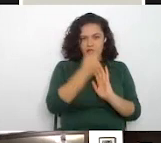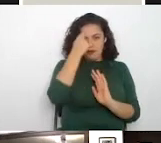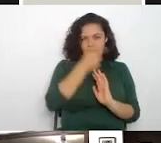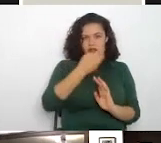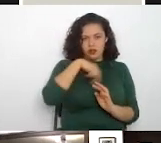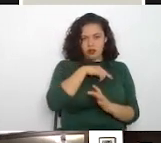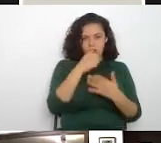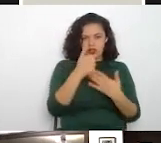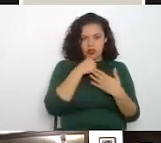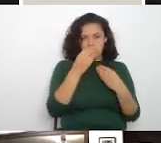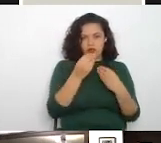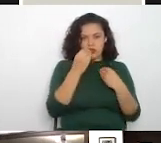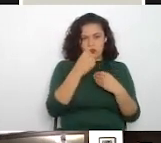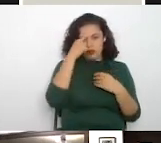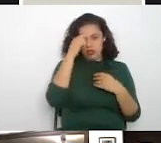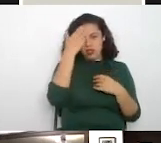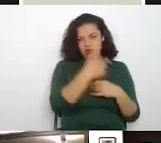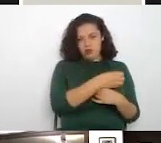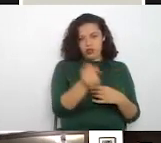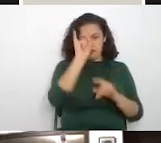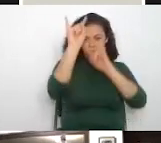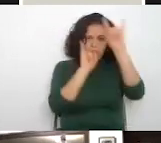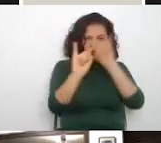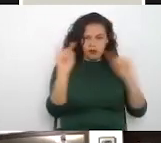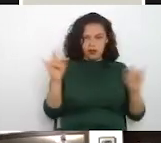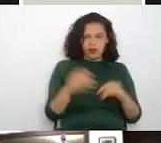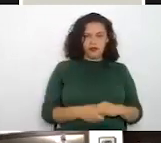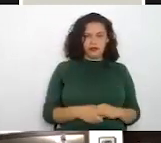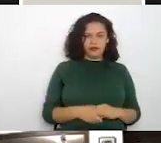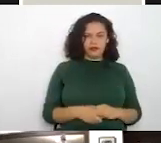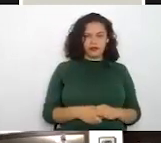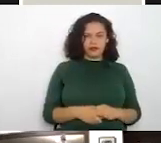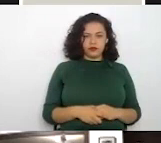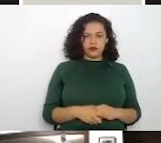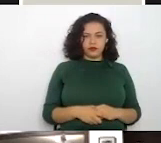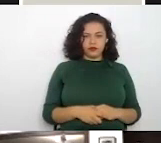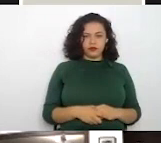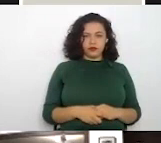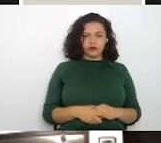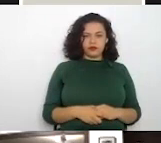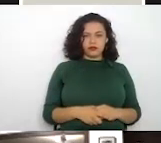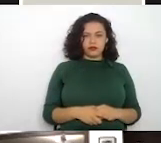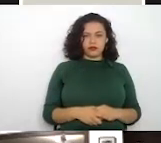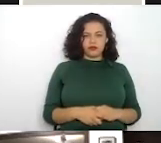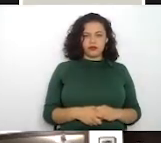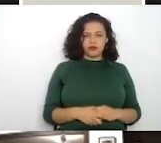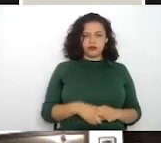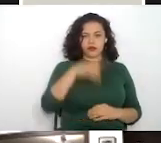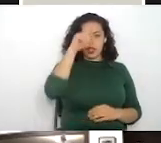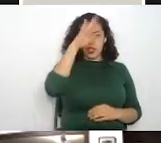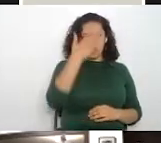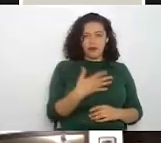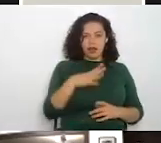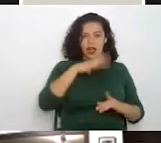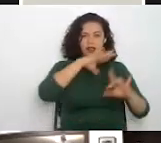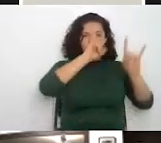a esto, pues son los famosos post-it. Incluso ahí están, pues, en la imagen están puestos los post-its. Y